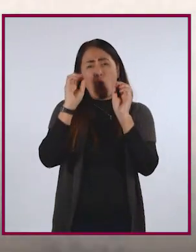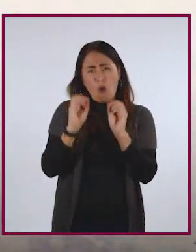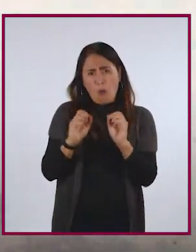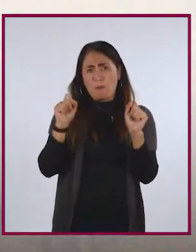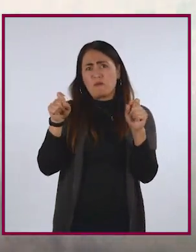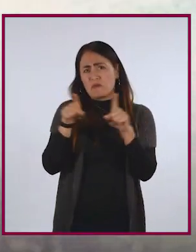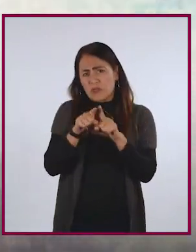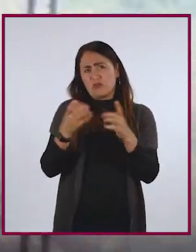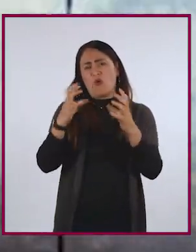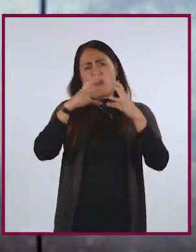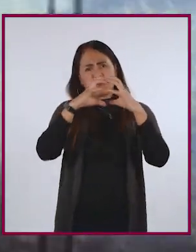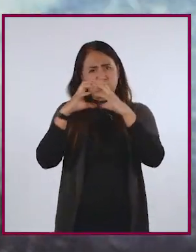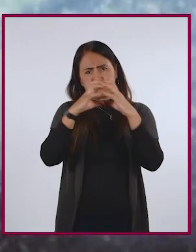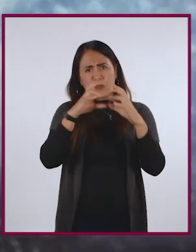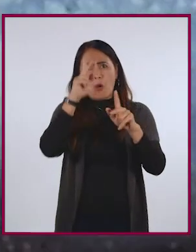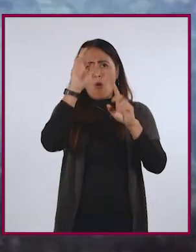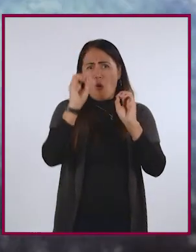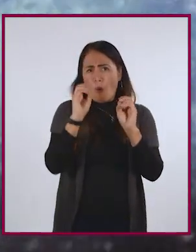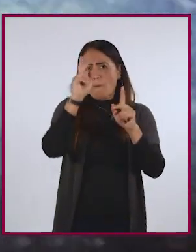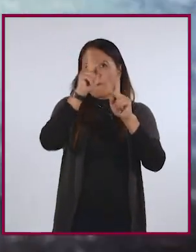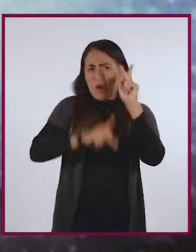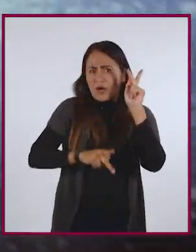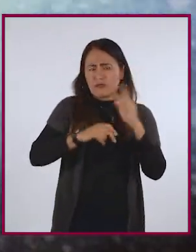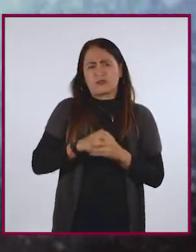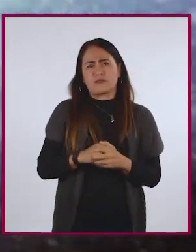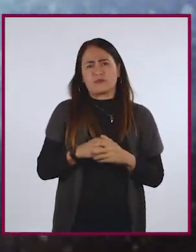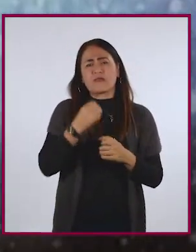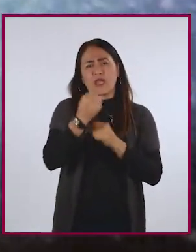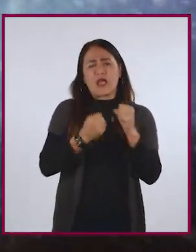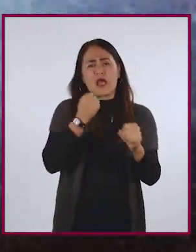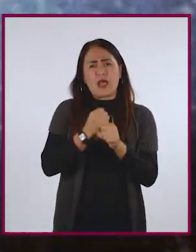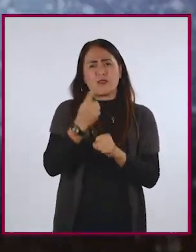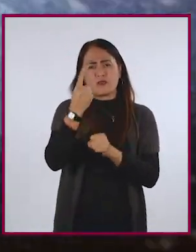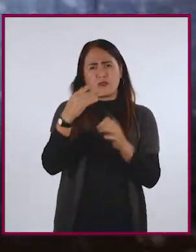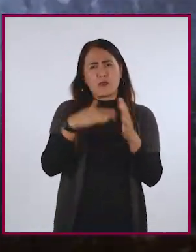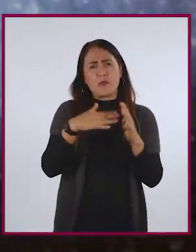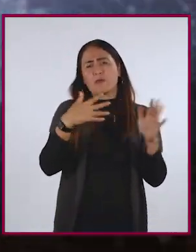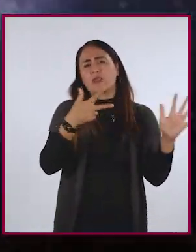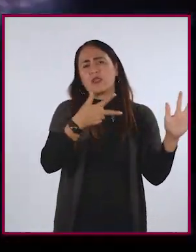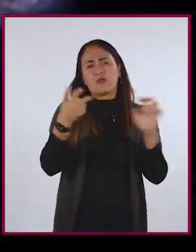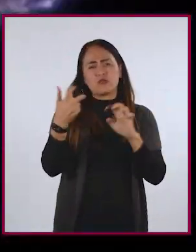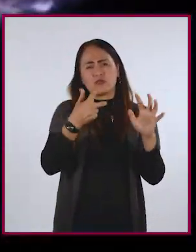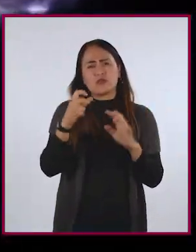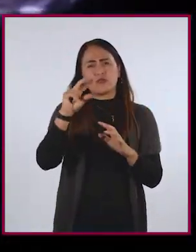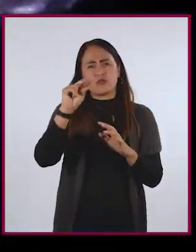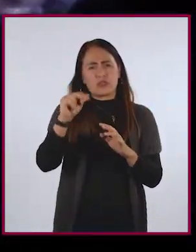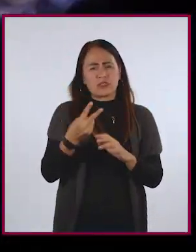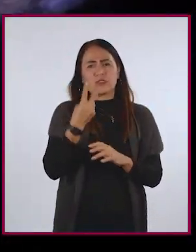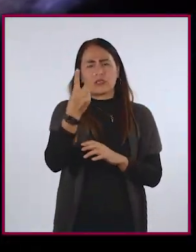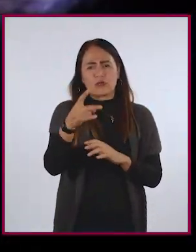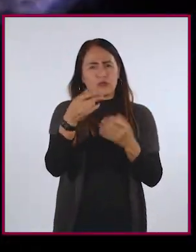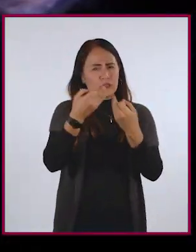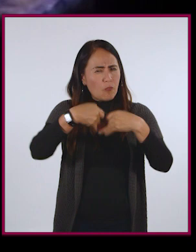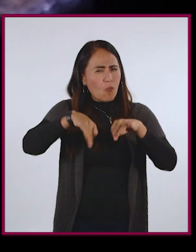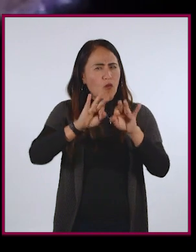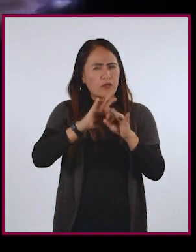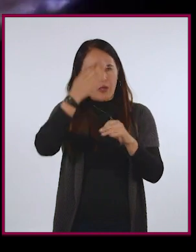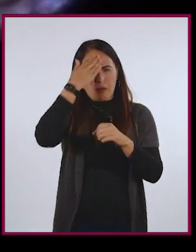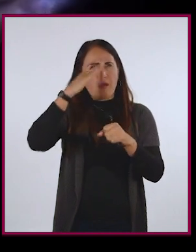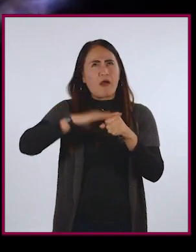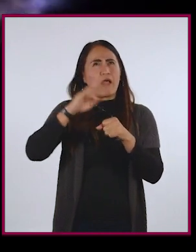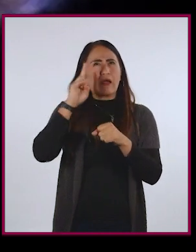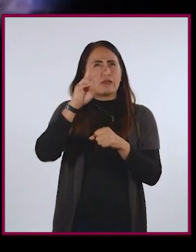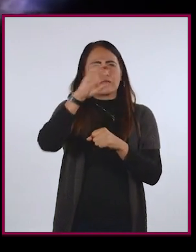fragmentos separados de un mismo cuerpo celeste? En ese año de 1882, clave para la astronomía